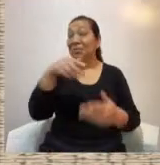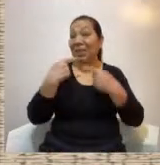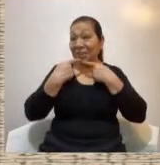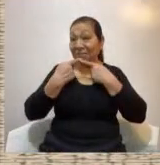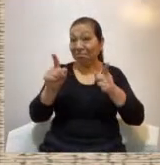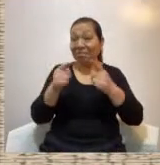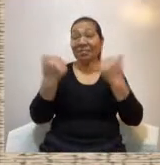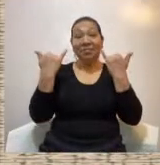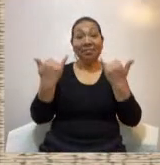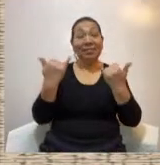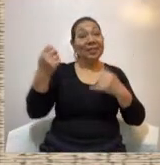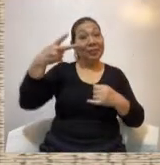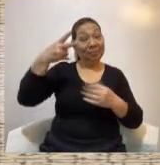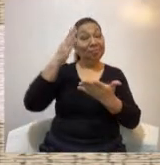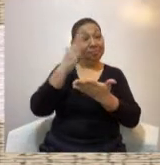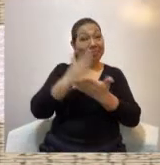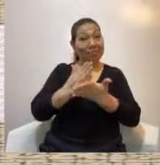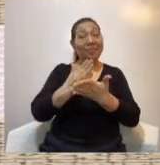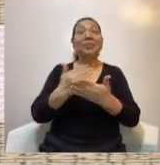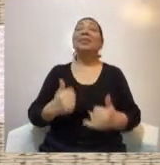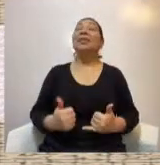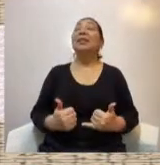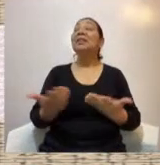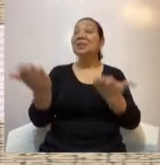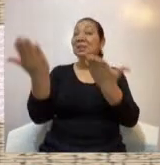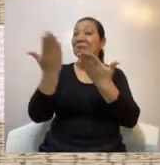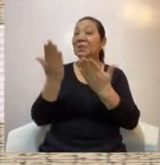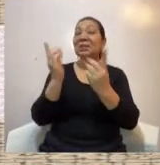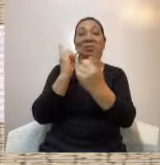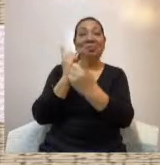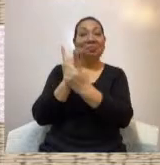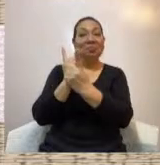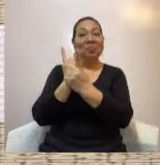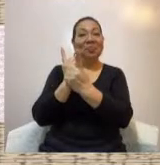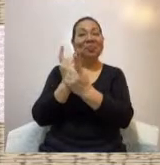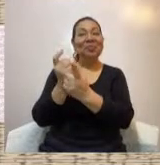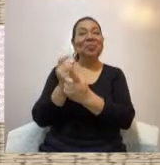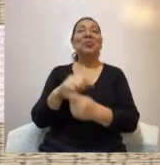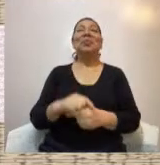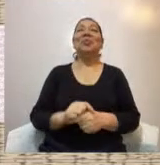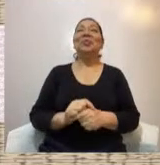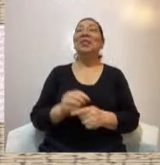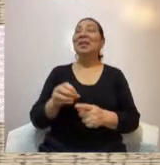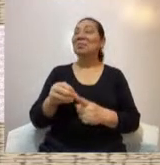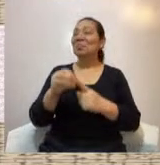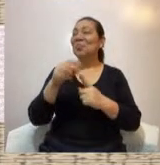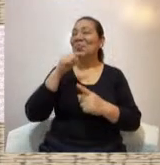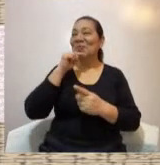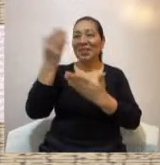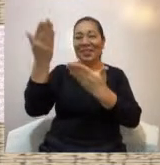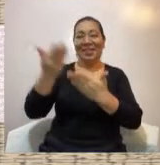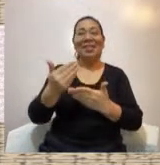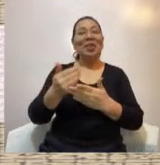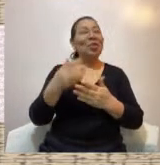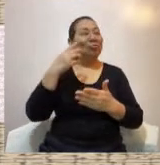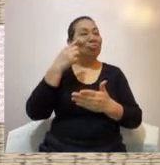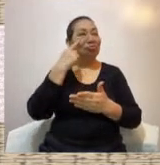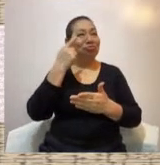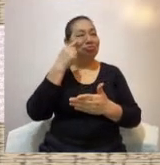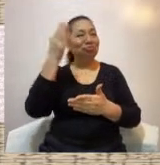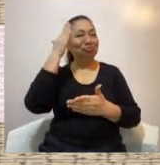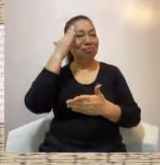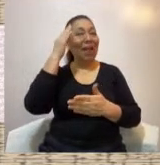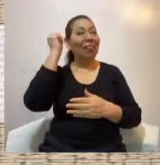Como había anunciado, en esta segunda parte del programa tenemos entre nosotros a una invitada especial,